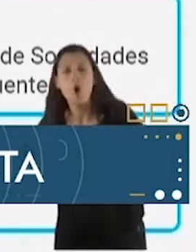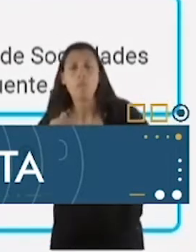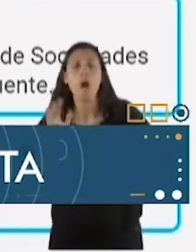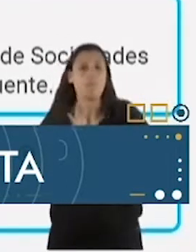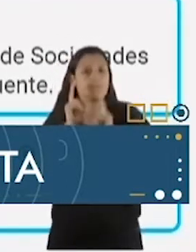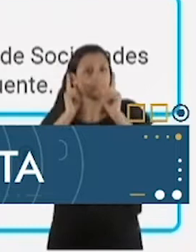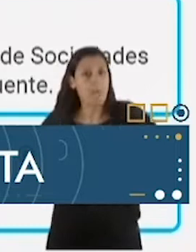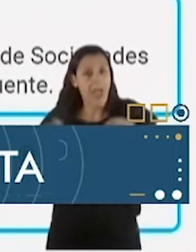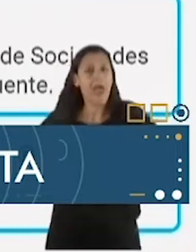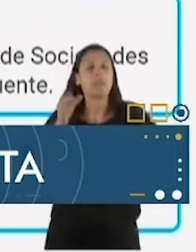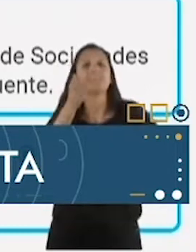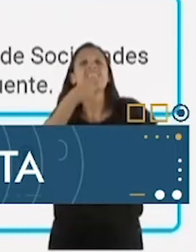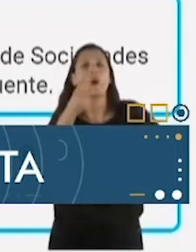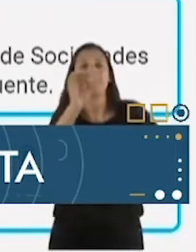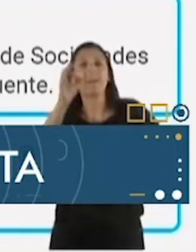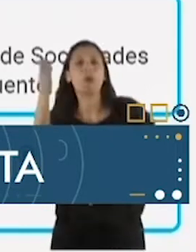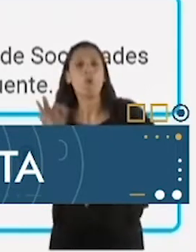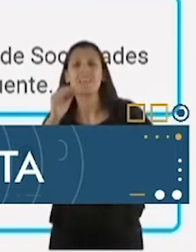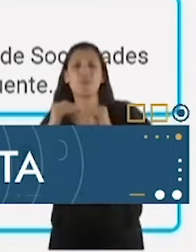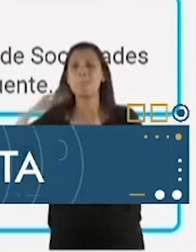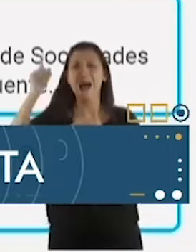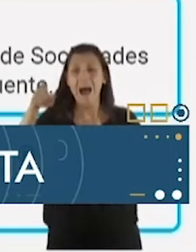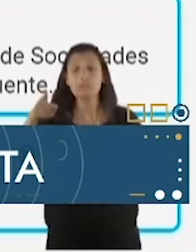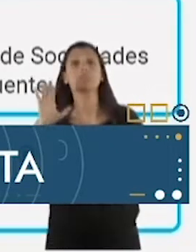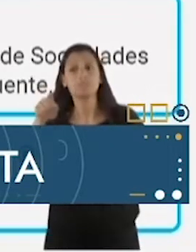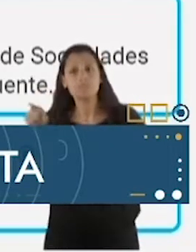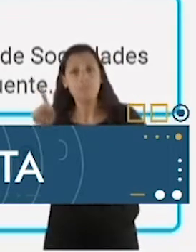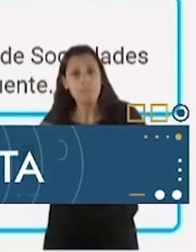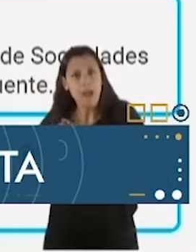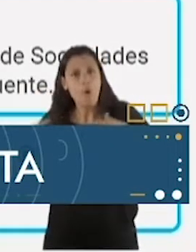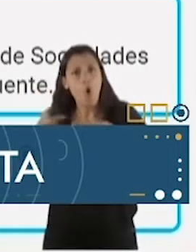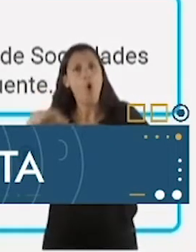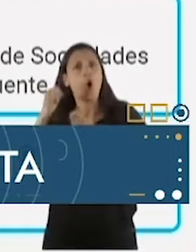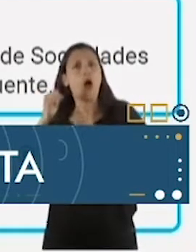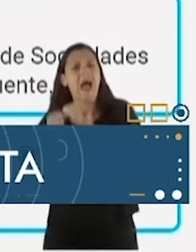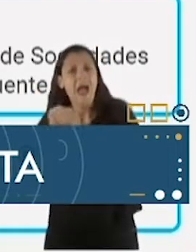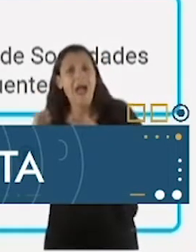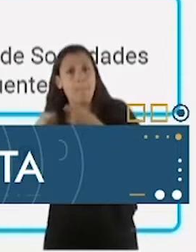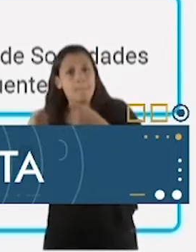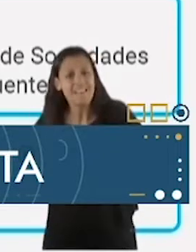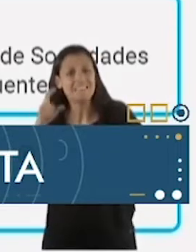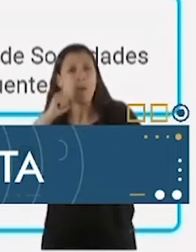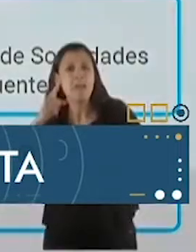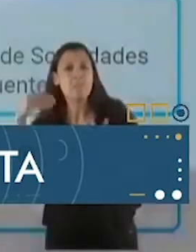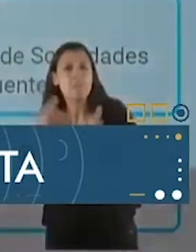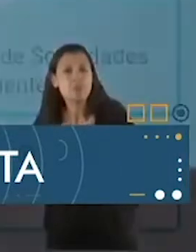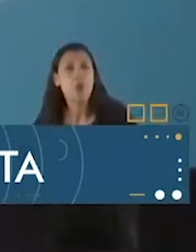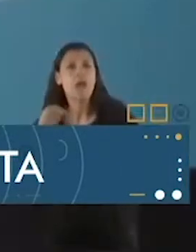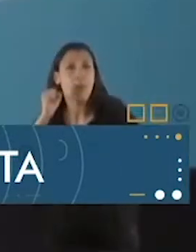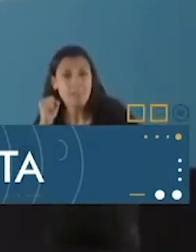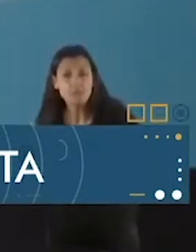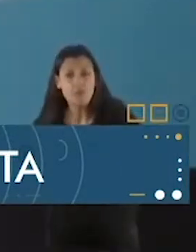lado argentino y no simplemente un, bueno, no pude cumplir. Respecto de las reservas, todavía